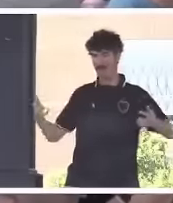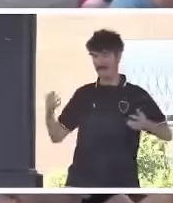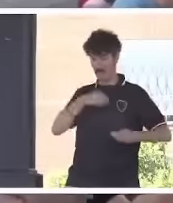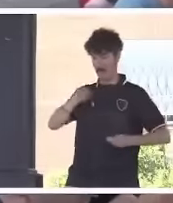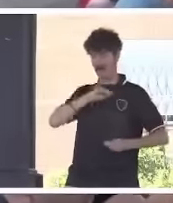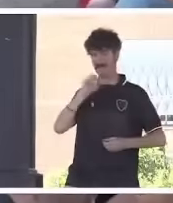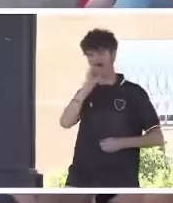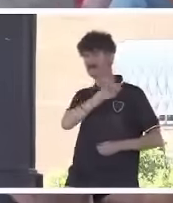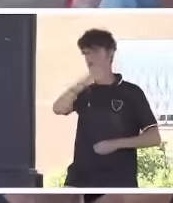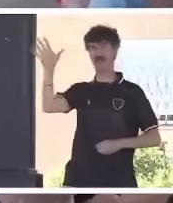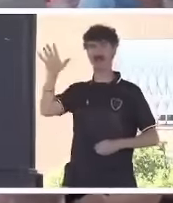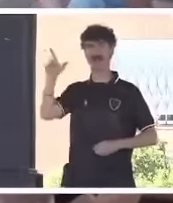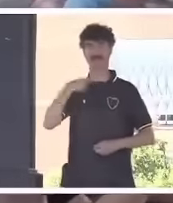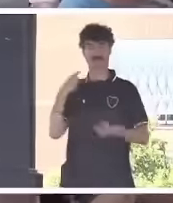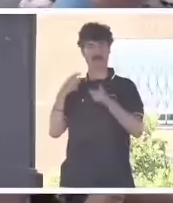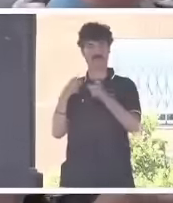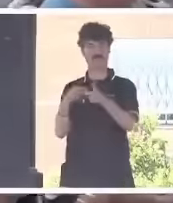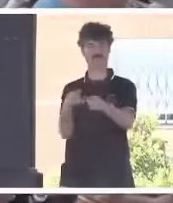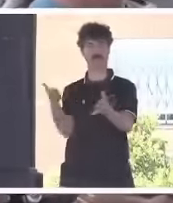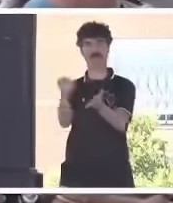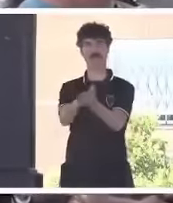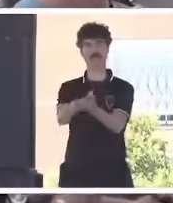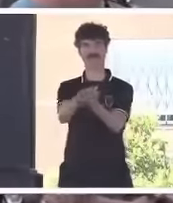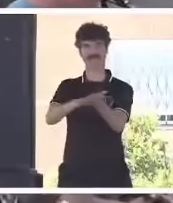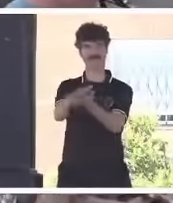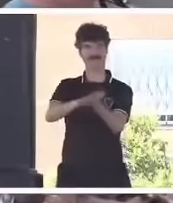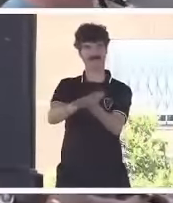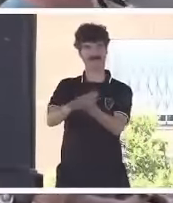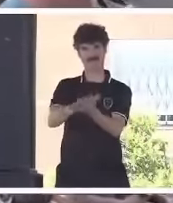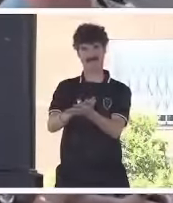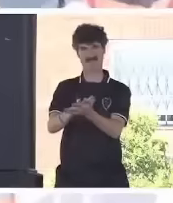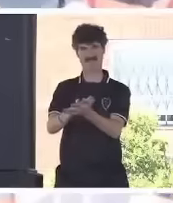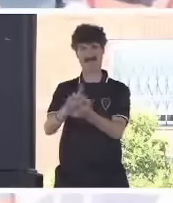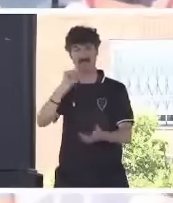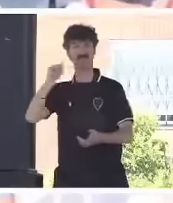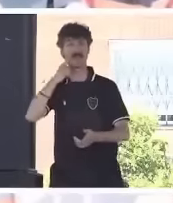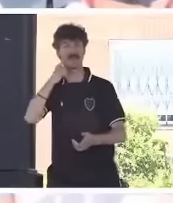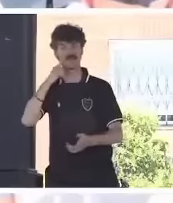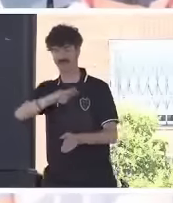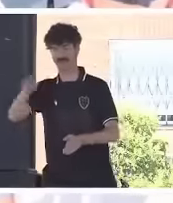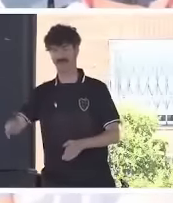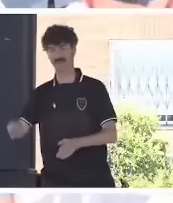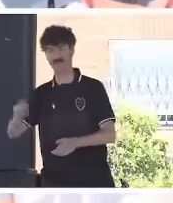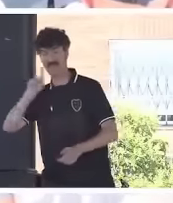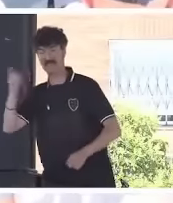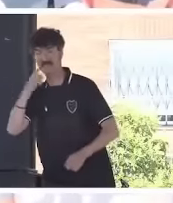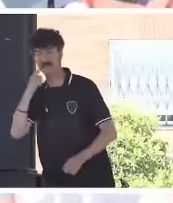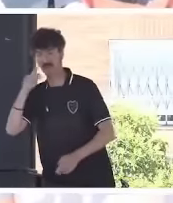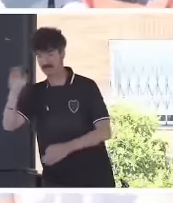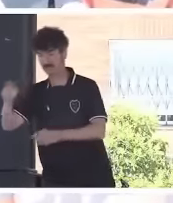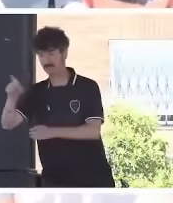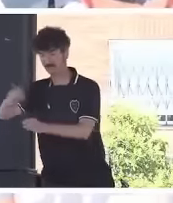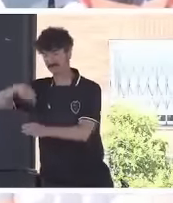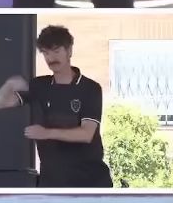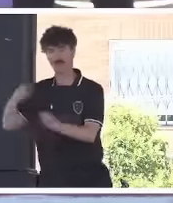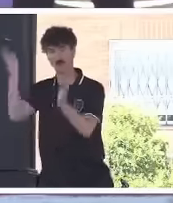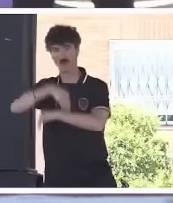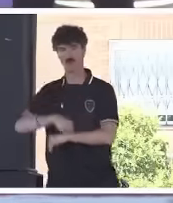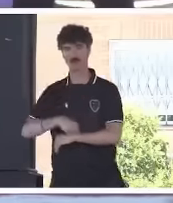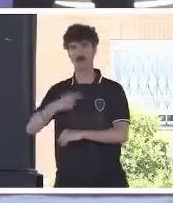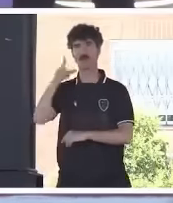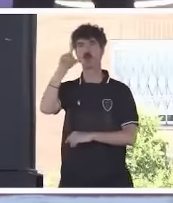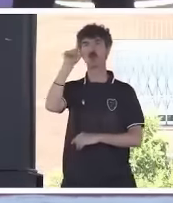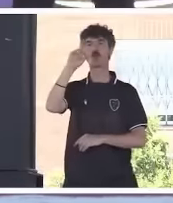van a enterrar en una cuneta y no te van a encontrar en 100 años. Pero nosotras, como decía García Lorca, tenemos